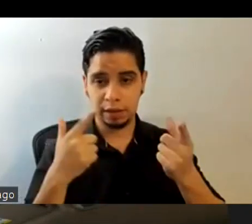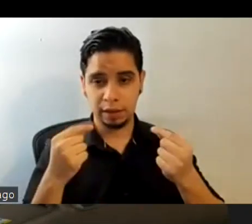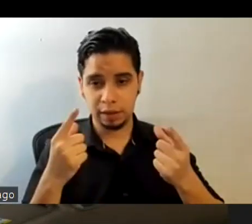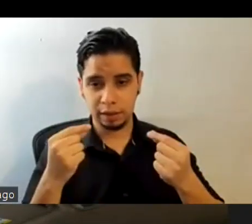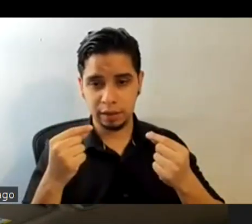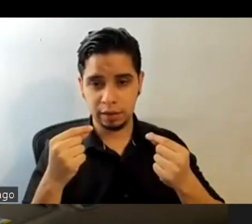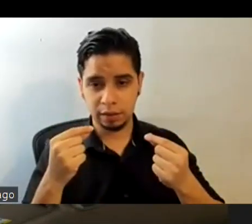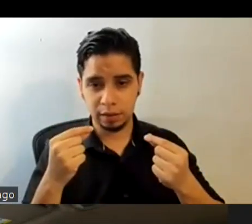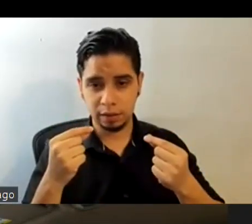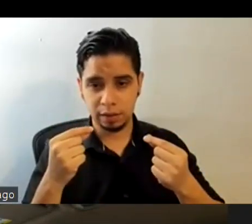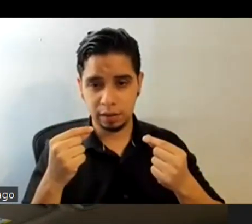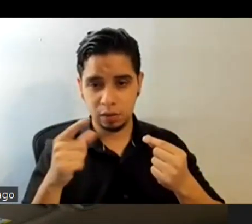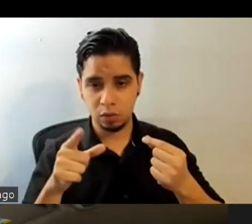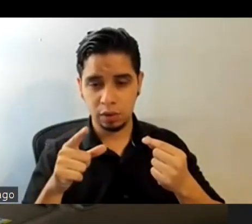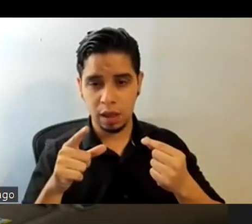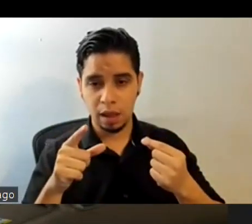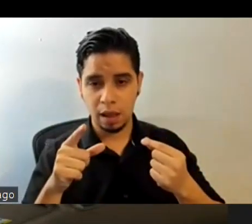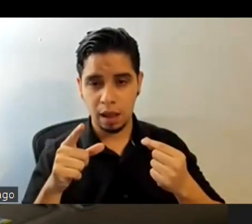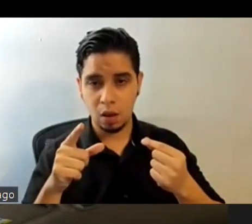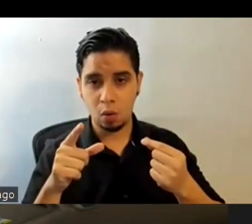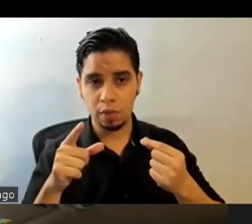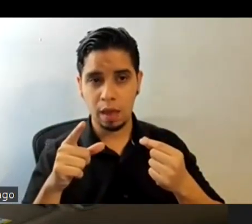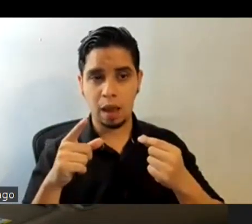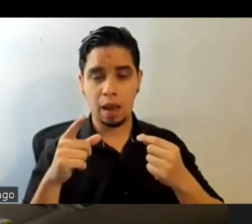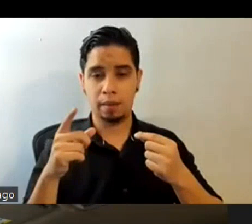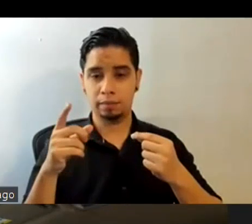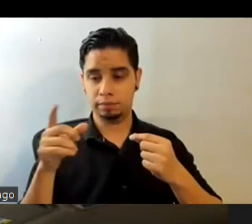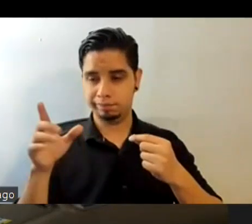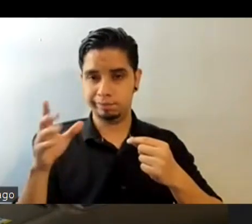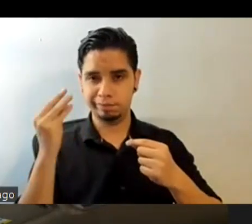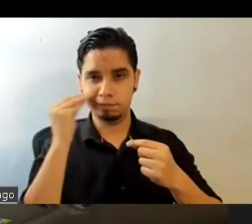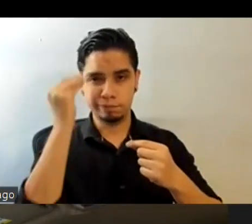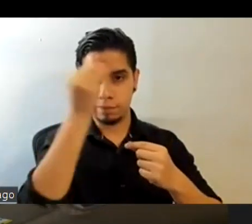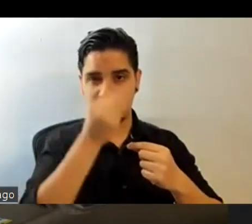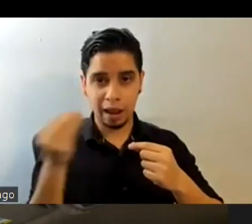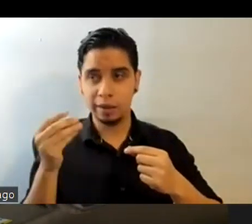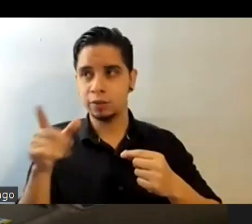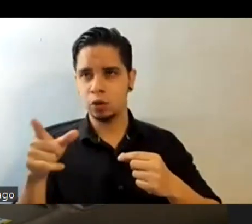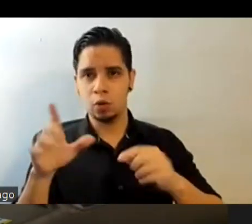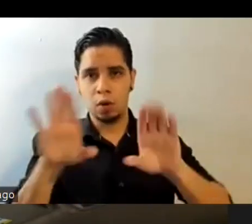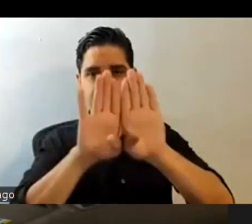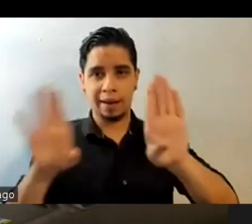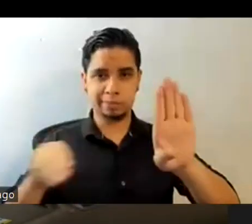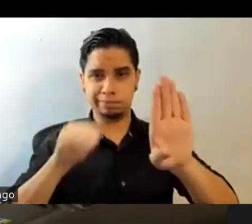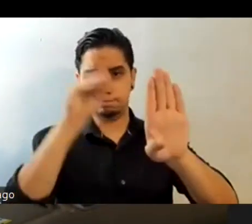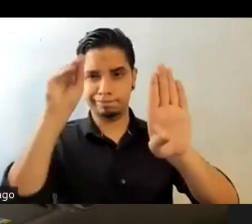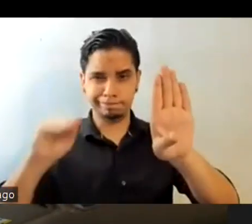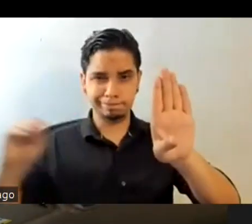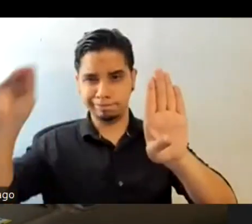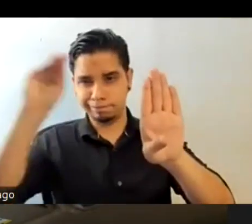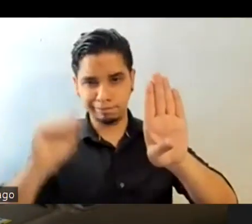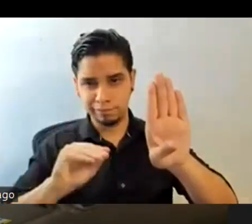de una de mis madrastras y ponerme a pintar en la pared. ¿Te imaginas el regaño que me dieron y la pela y me